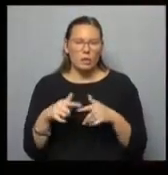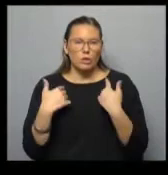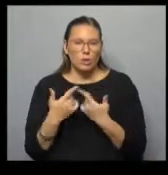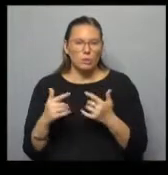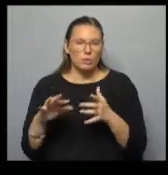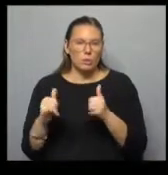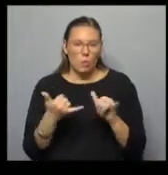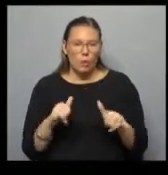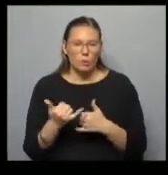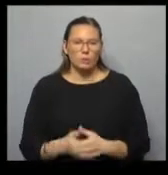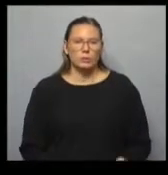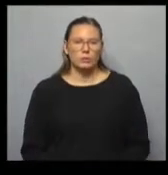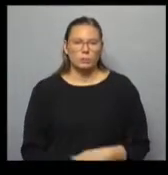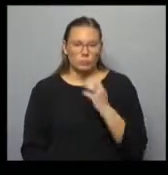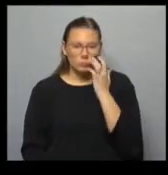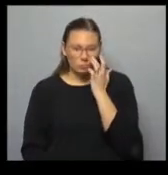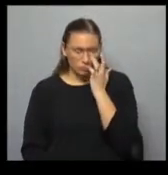juego.